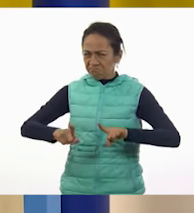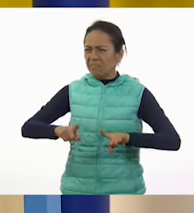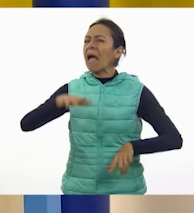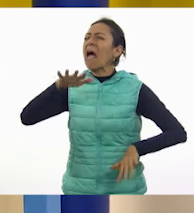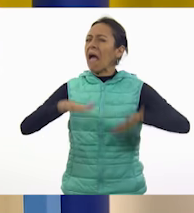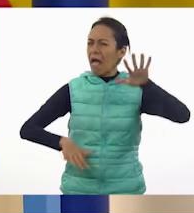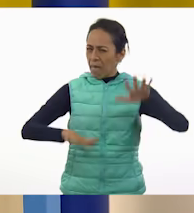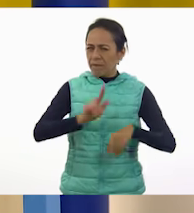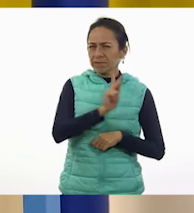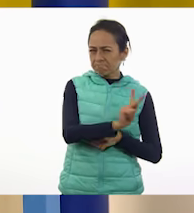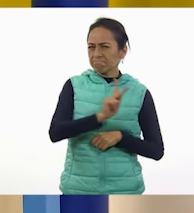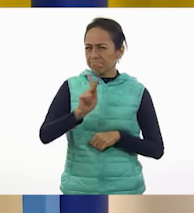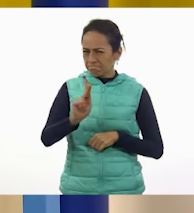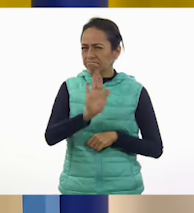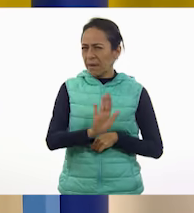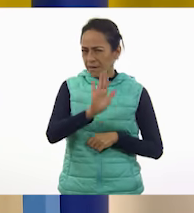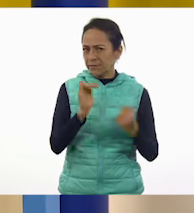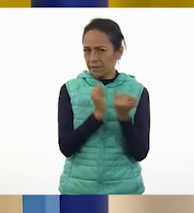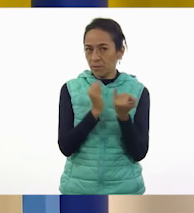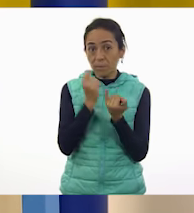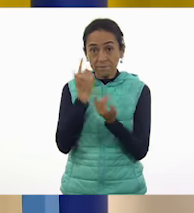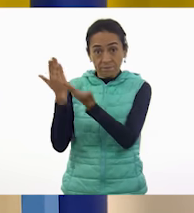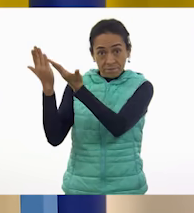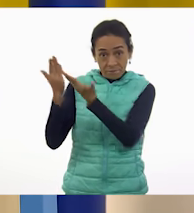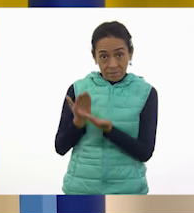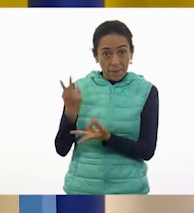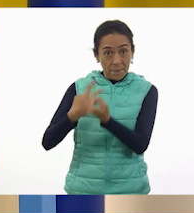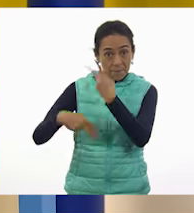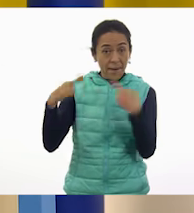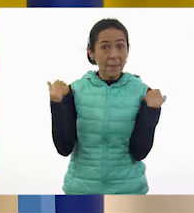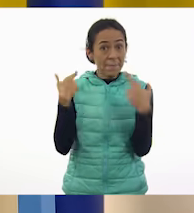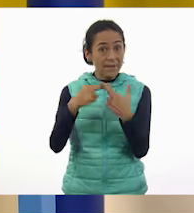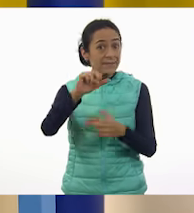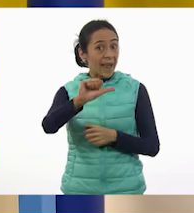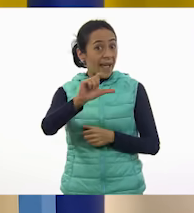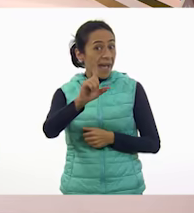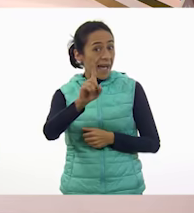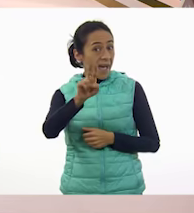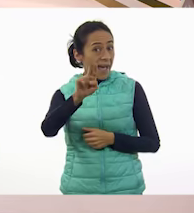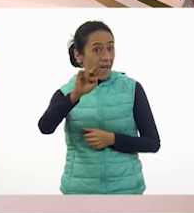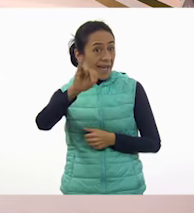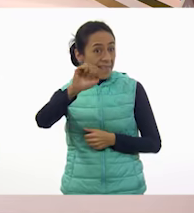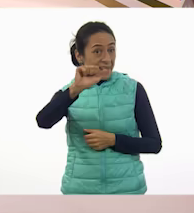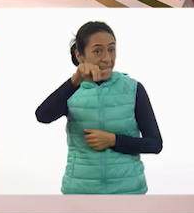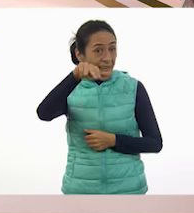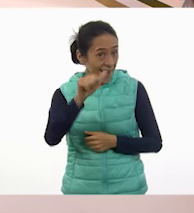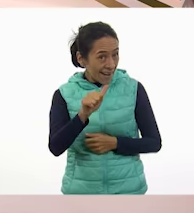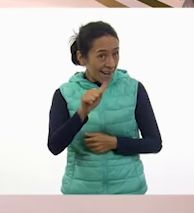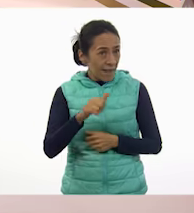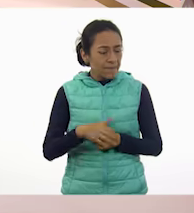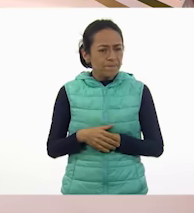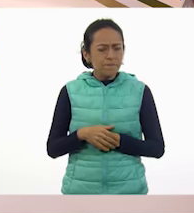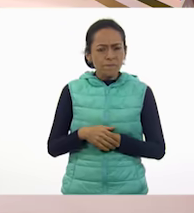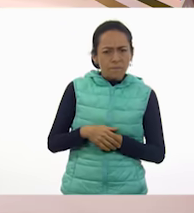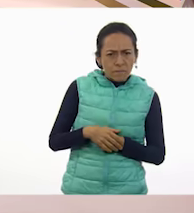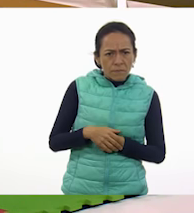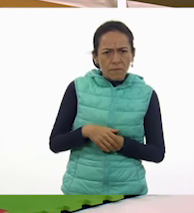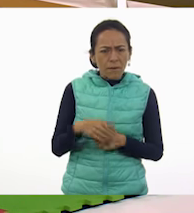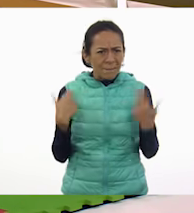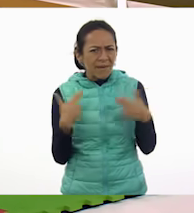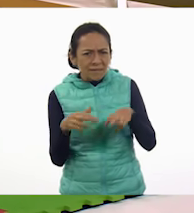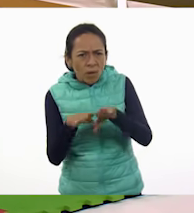llamar a la maestra. Maestra Adriana, ¿cómo está? Maestra Adriana. Bueno, pues entonces, nos vemos dentro de dos semanas.